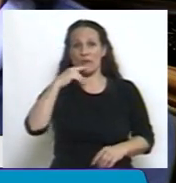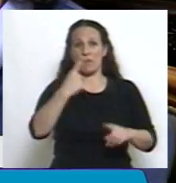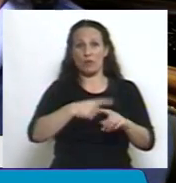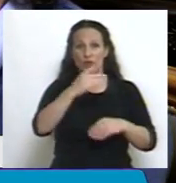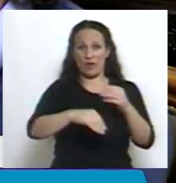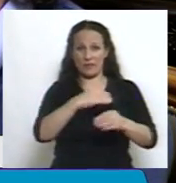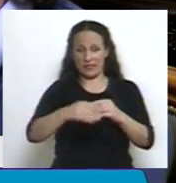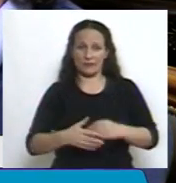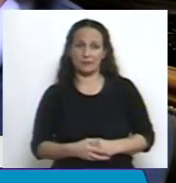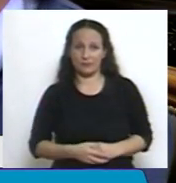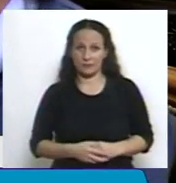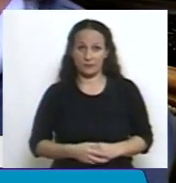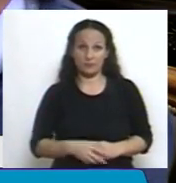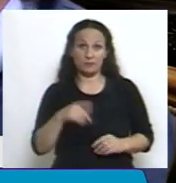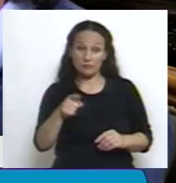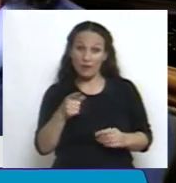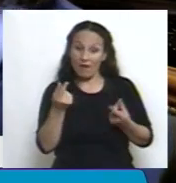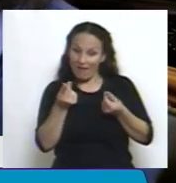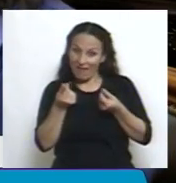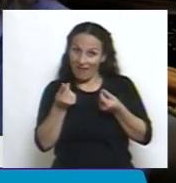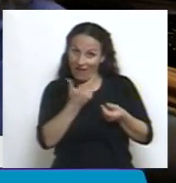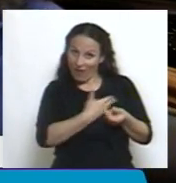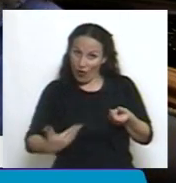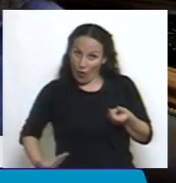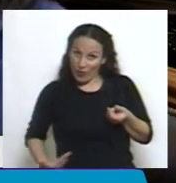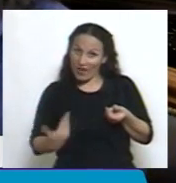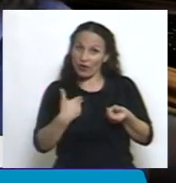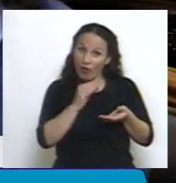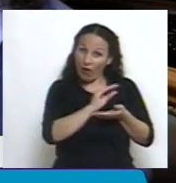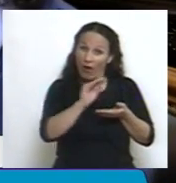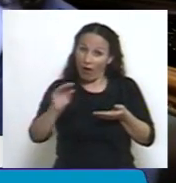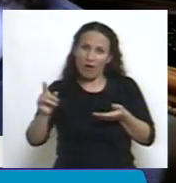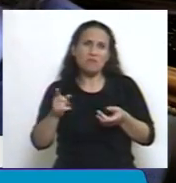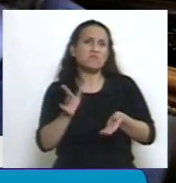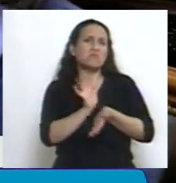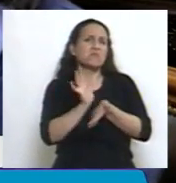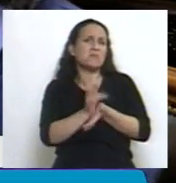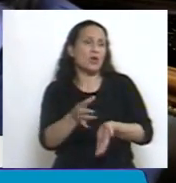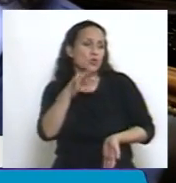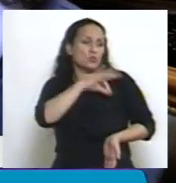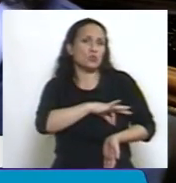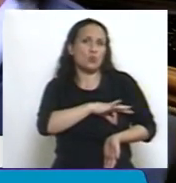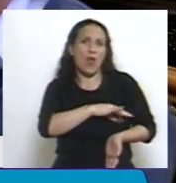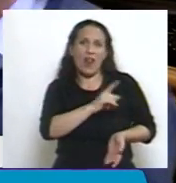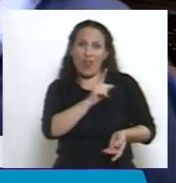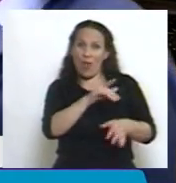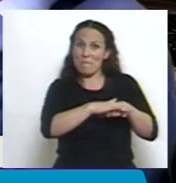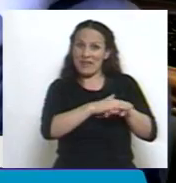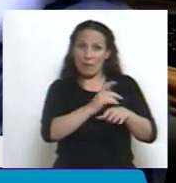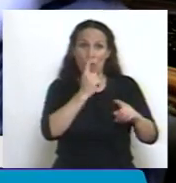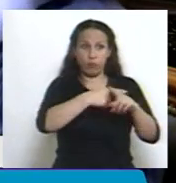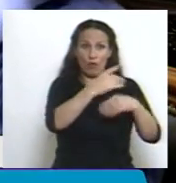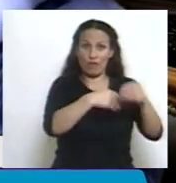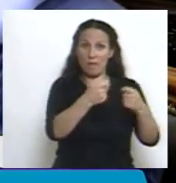familia. La cantidad de recursos que tiene el gobierno hoy equivale a un salario mínimo vital y móvil por familia. Entonces el gasto no está